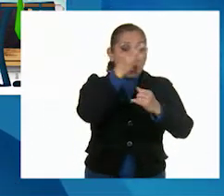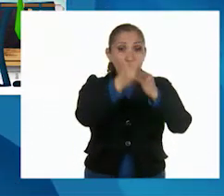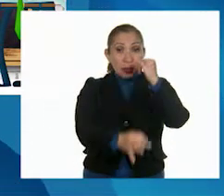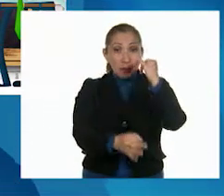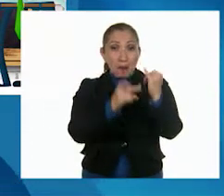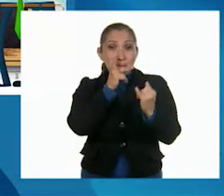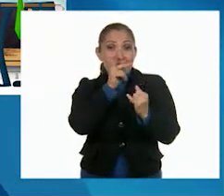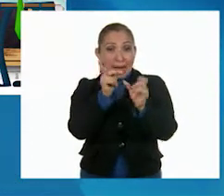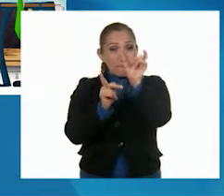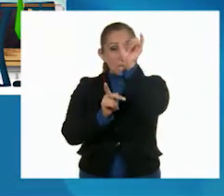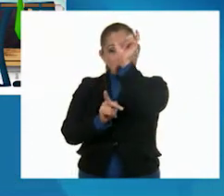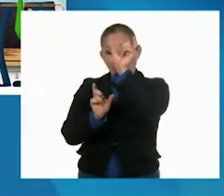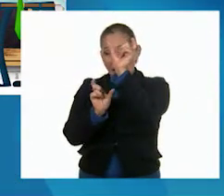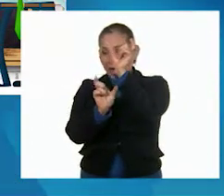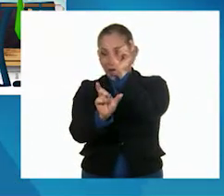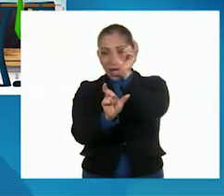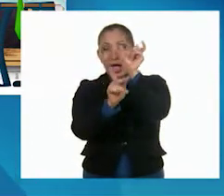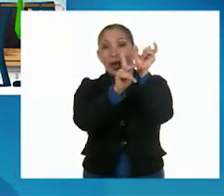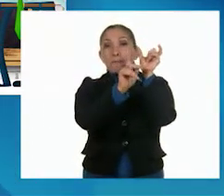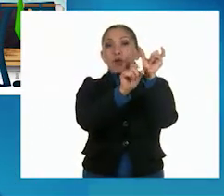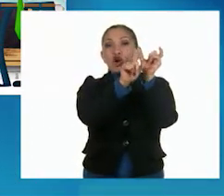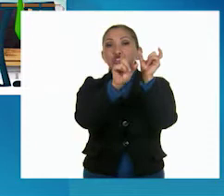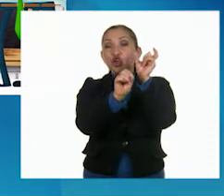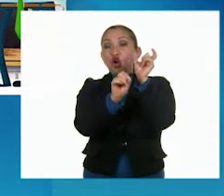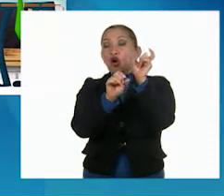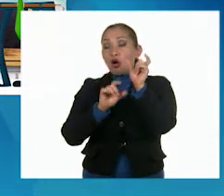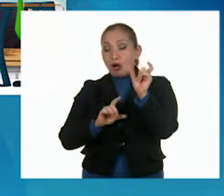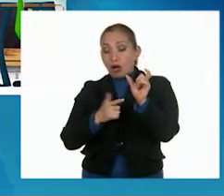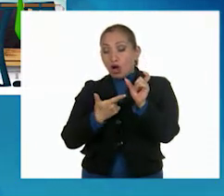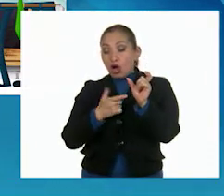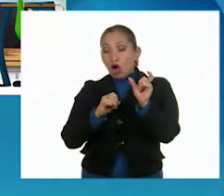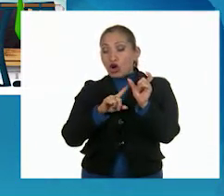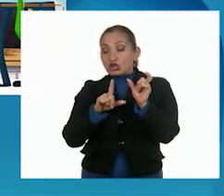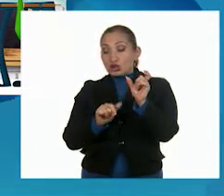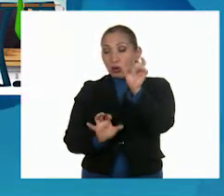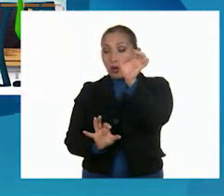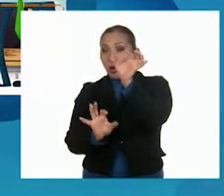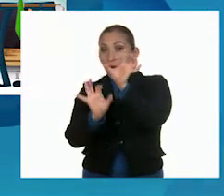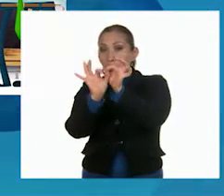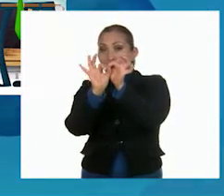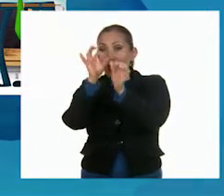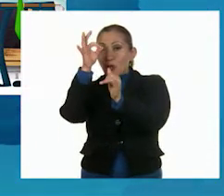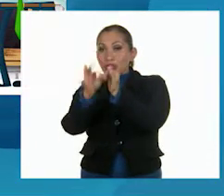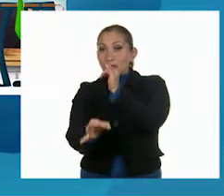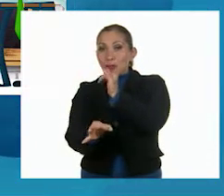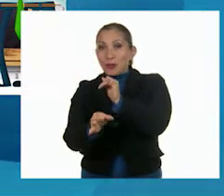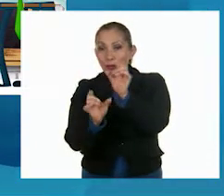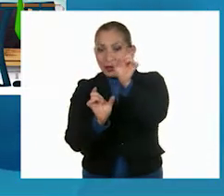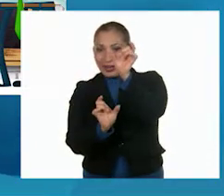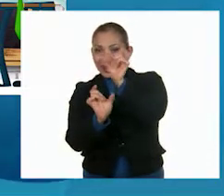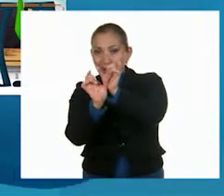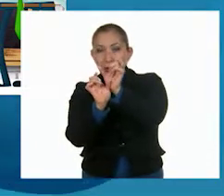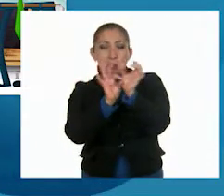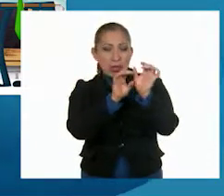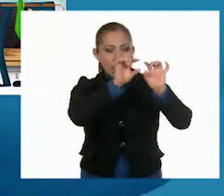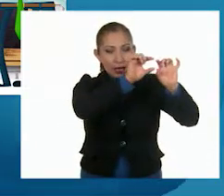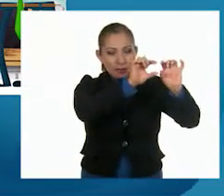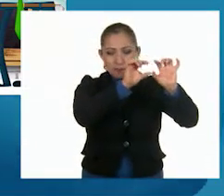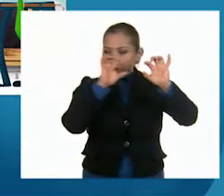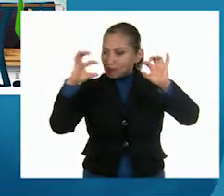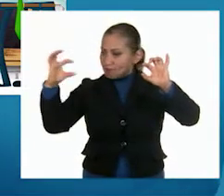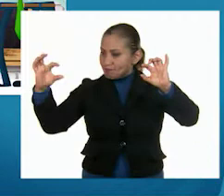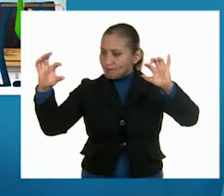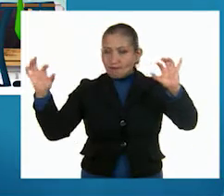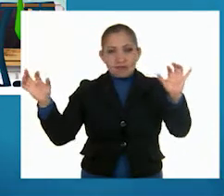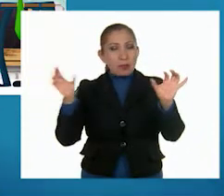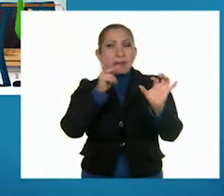terminaciones de la repetición de la rima, ¿verdad? Recuerda que la rima va al final de cada verso. ¿Cuál era la rima que